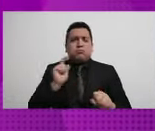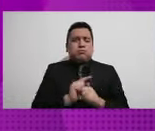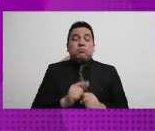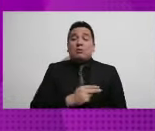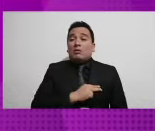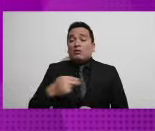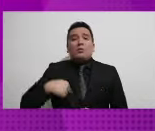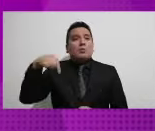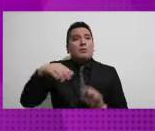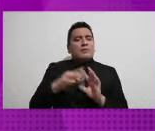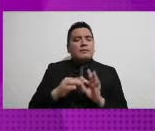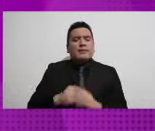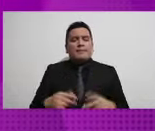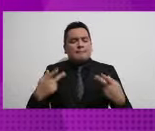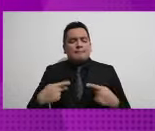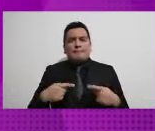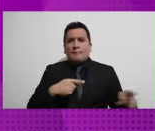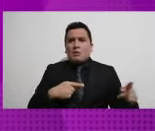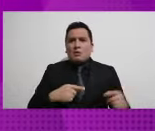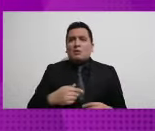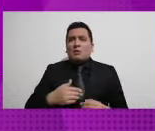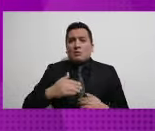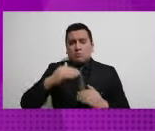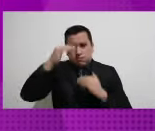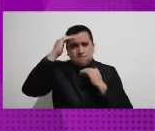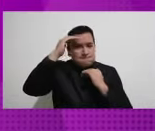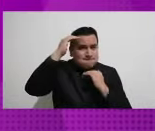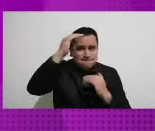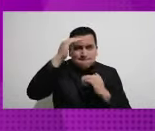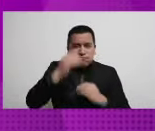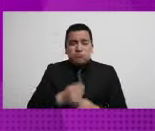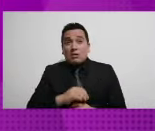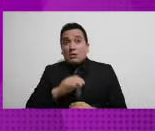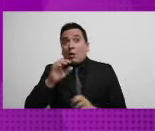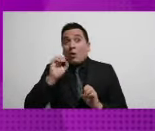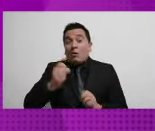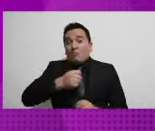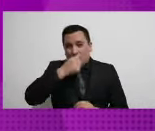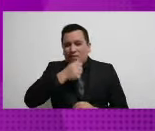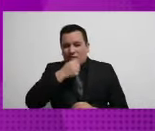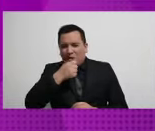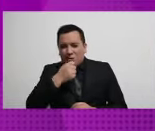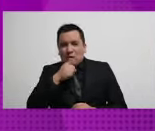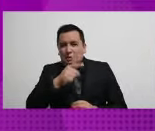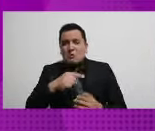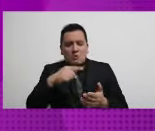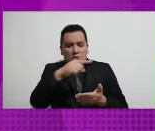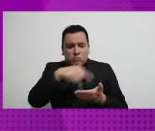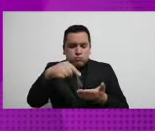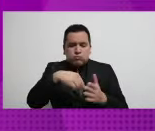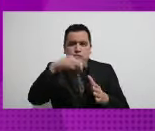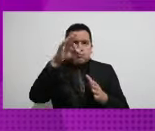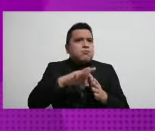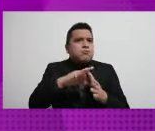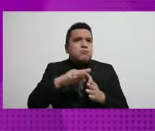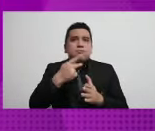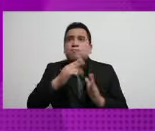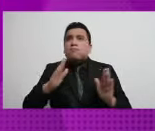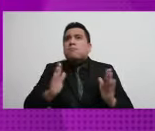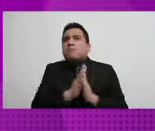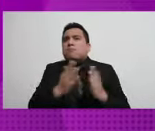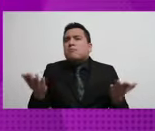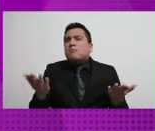la participación de las personas adultas mayores en las elecciones. Y antes que nada, quiero darle la bienvenida